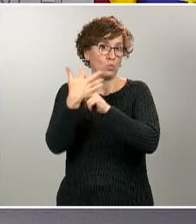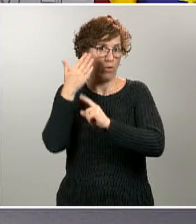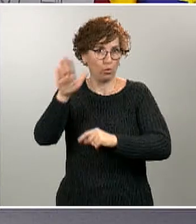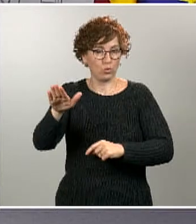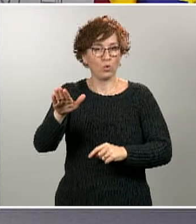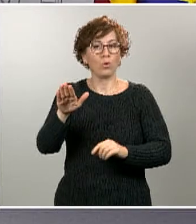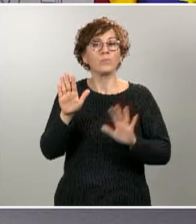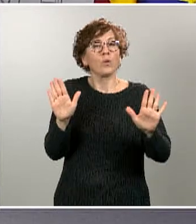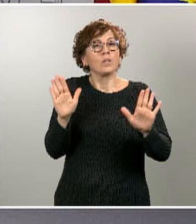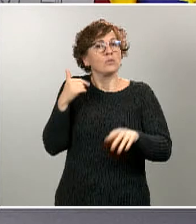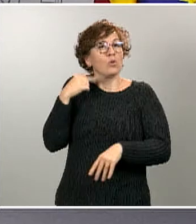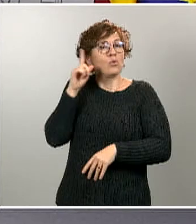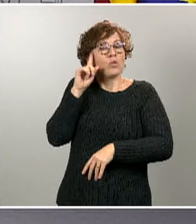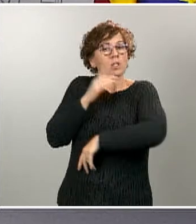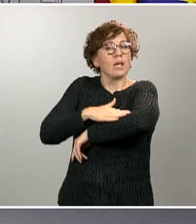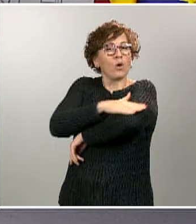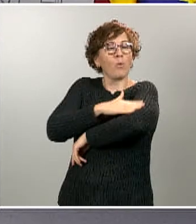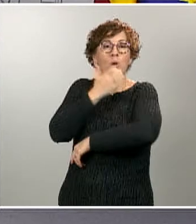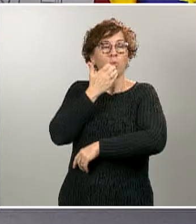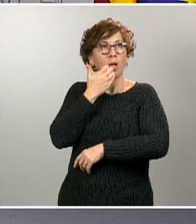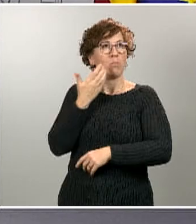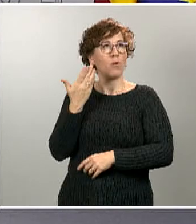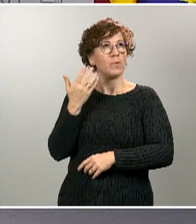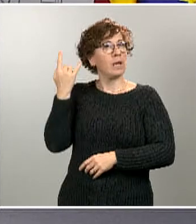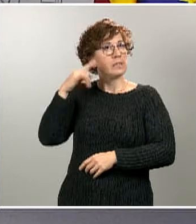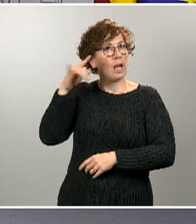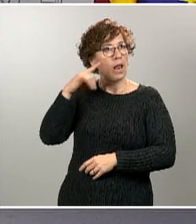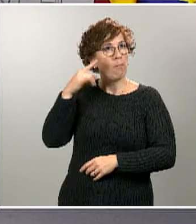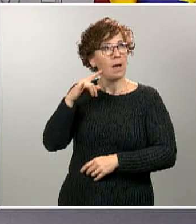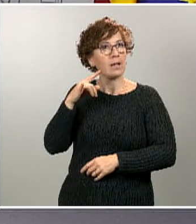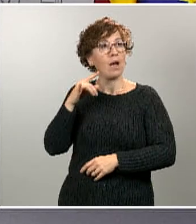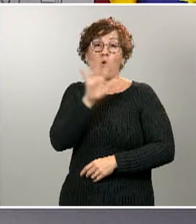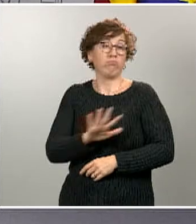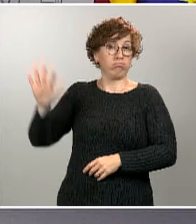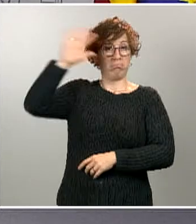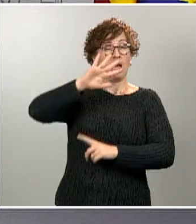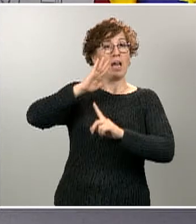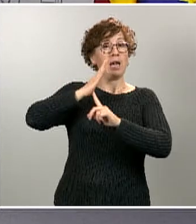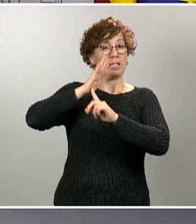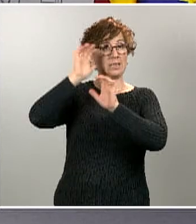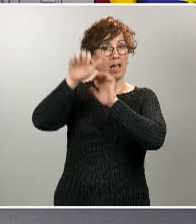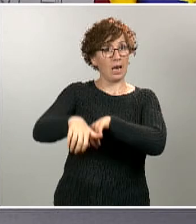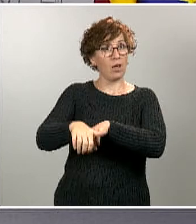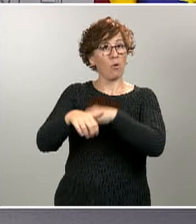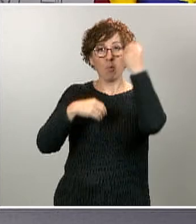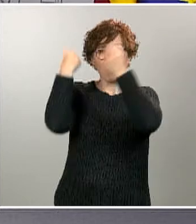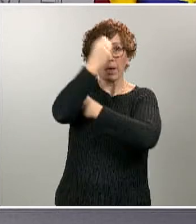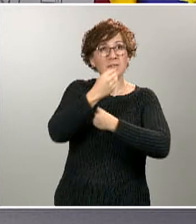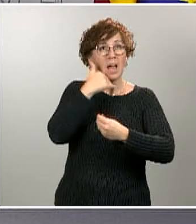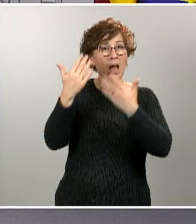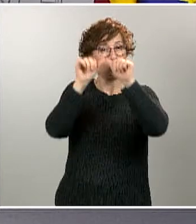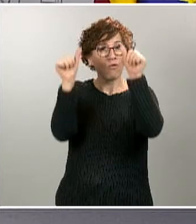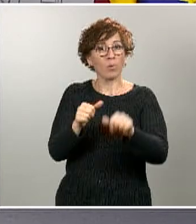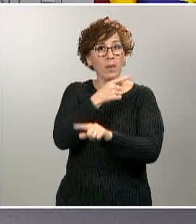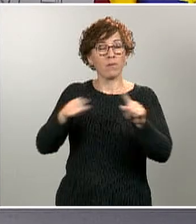algo para zonas como Salamanca o como toda la comunidad autónoma de Castilla y León, donde la presión asistencial es muy elevada. Y para